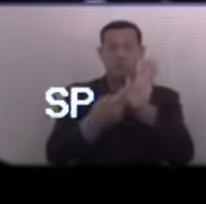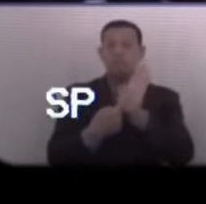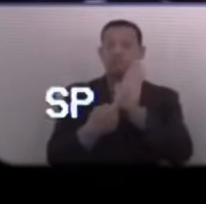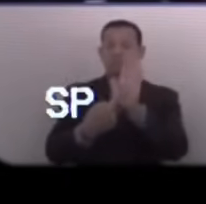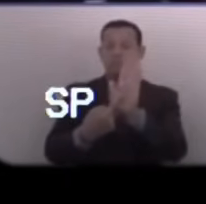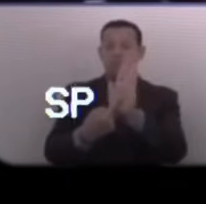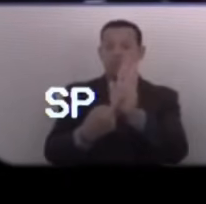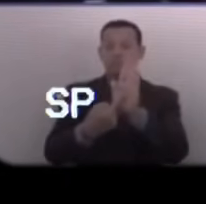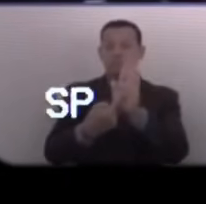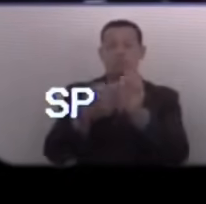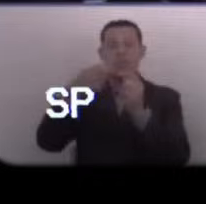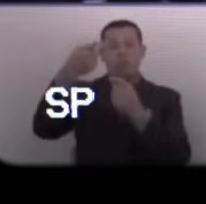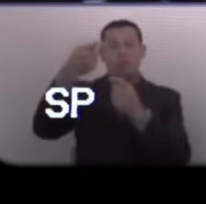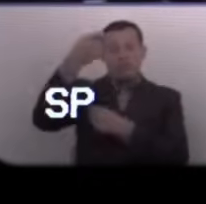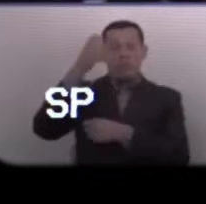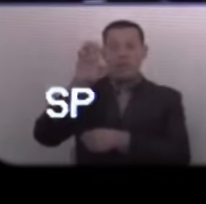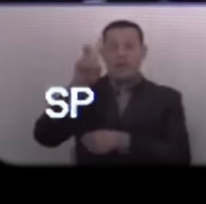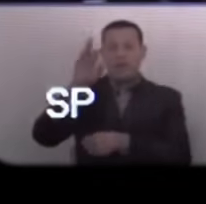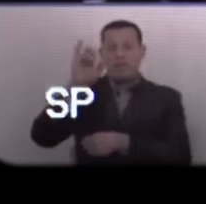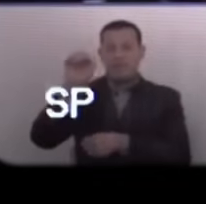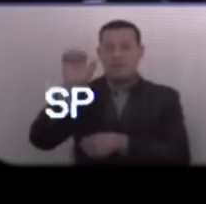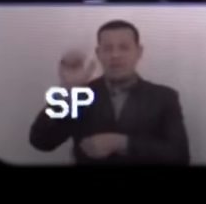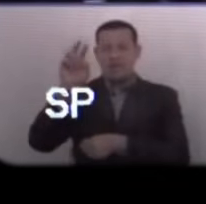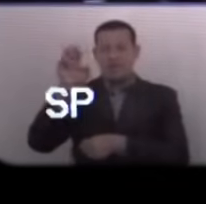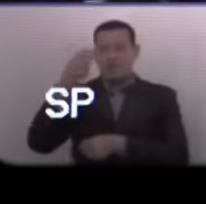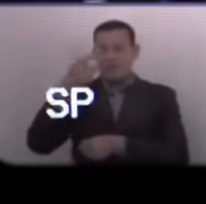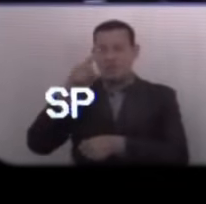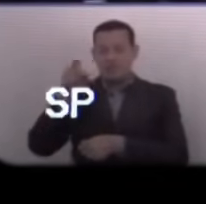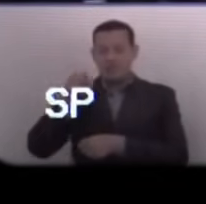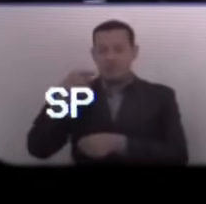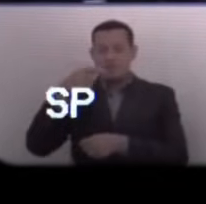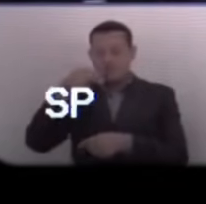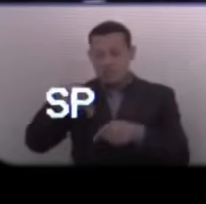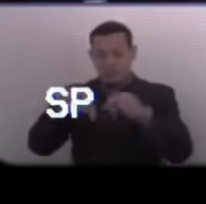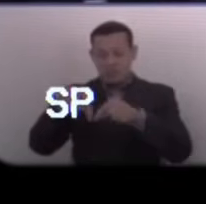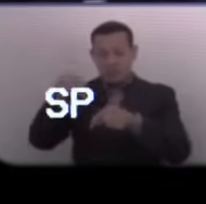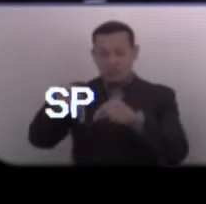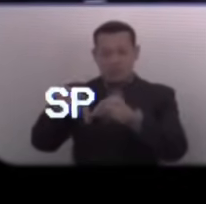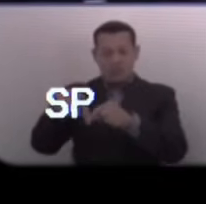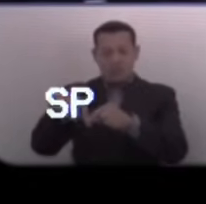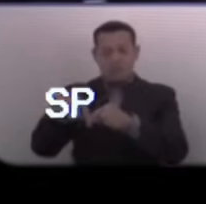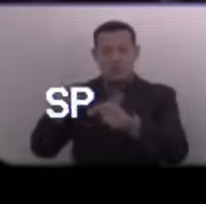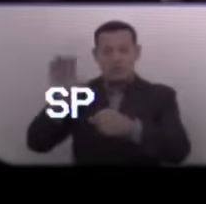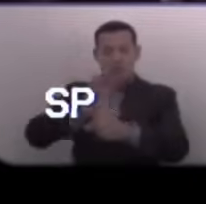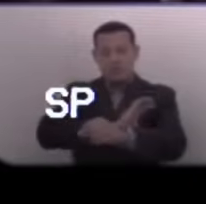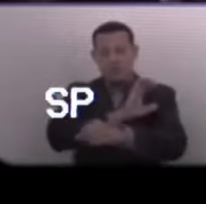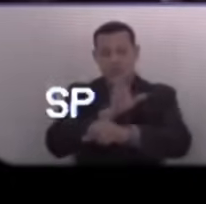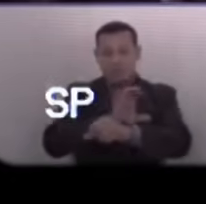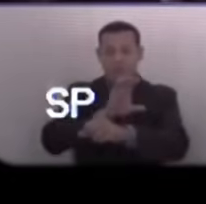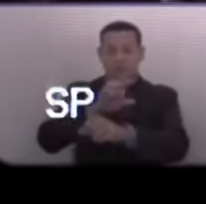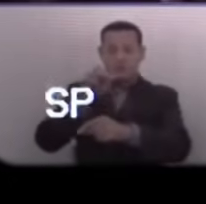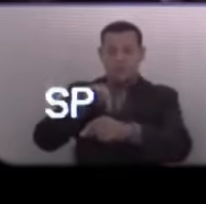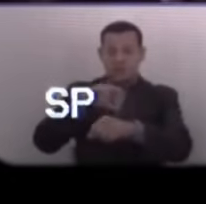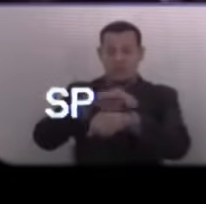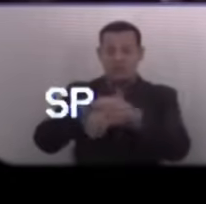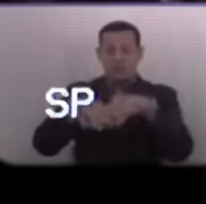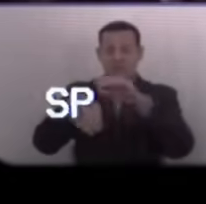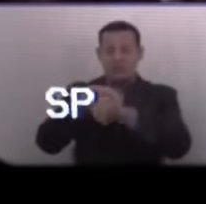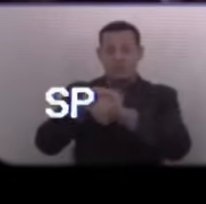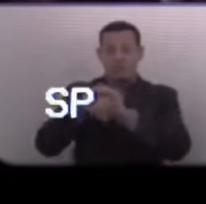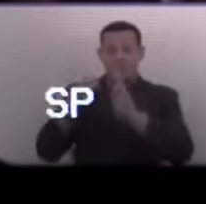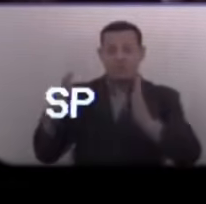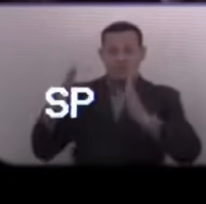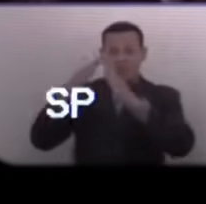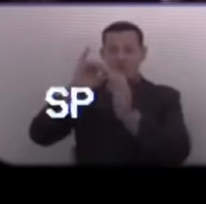pronunciado. Elvis Sánchez, 22 años, agricultor y músico, detenido y enviado al penal de